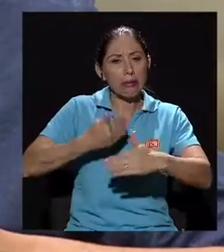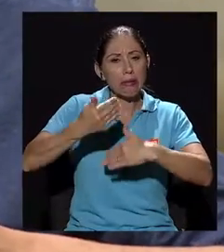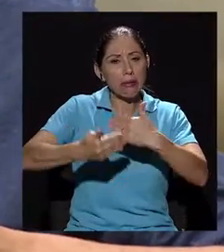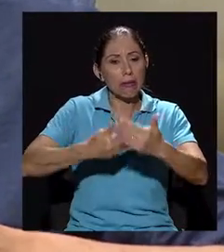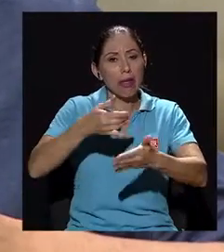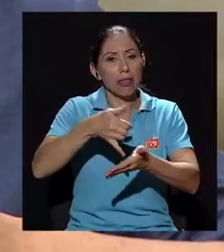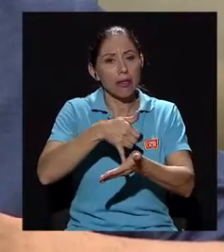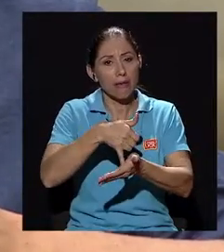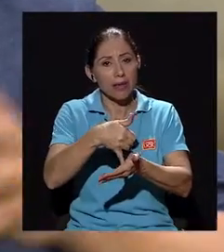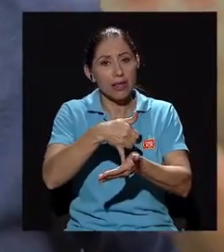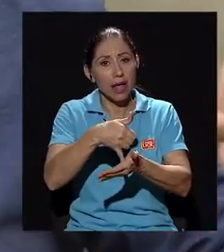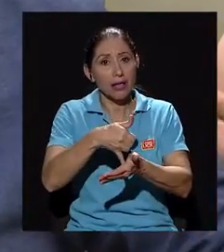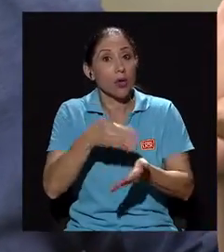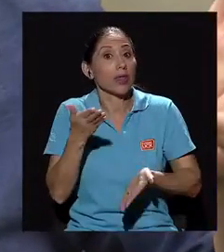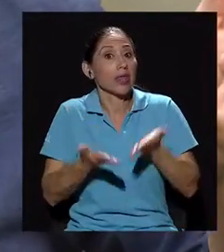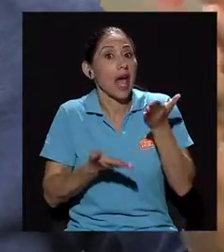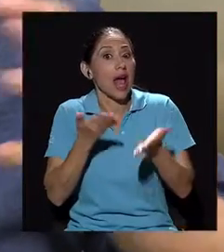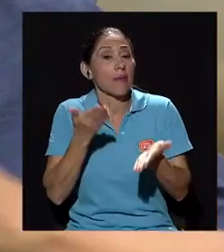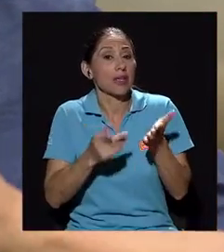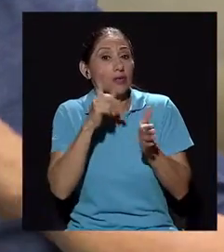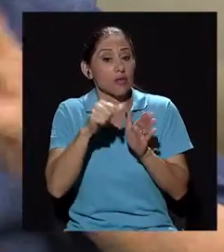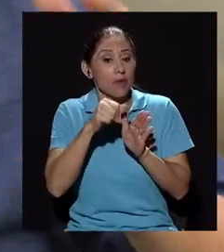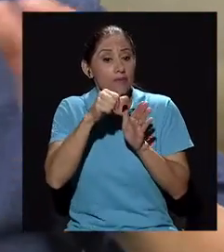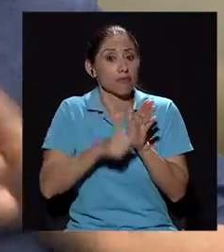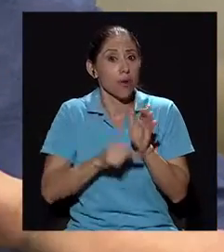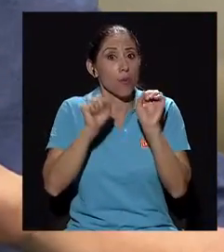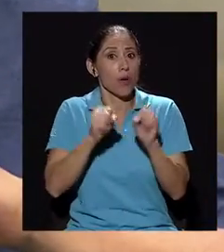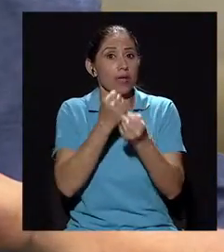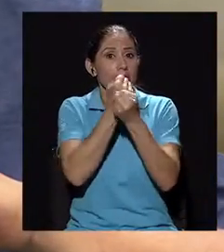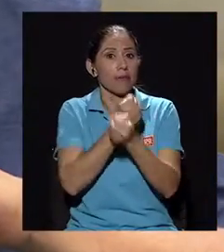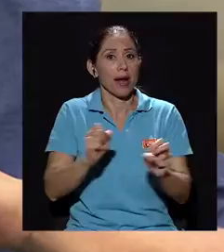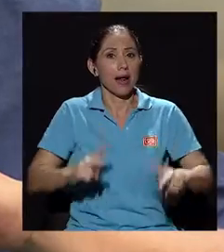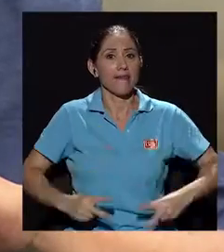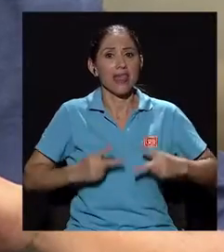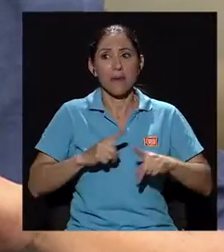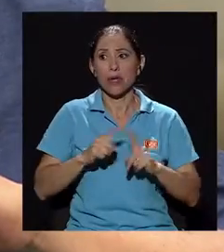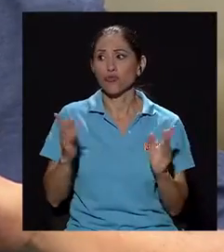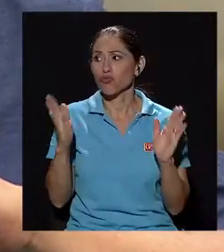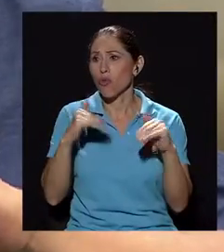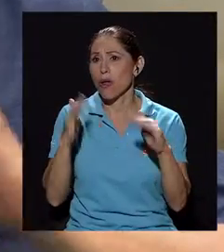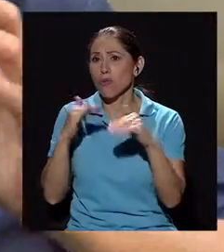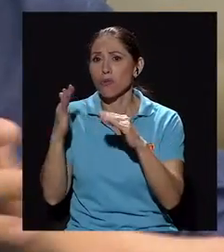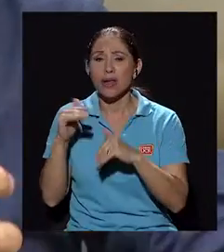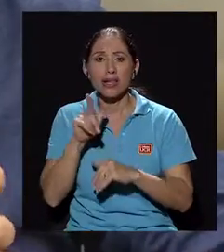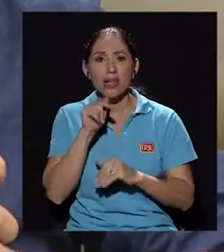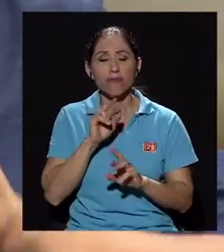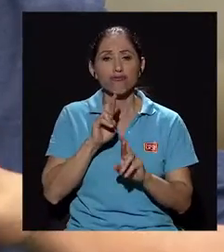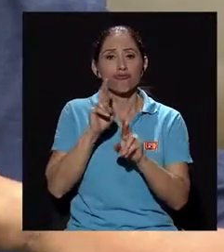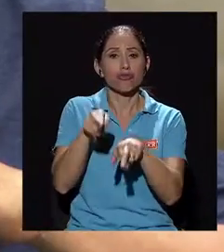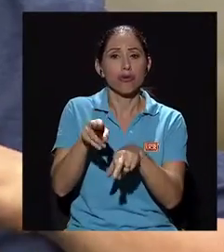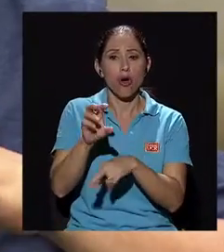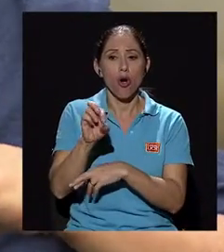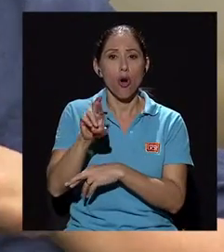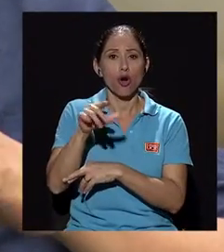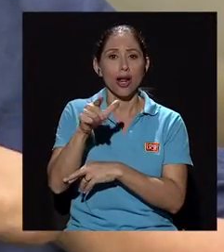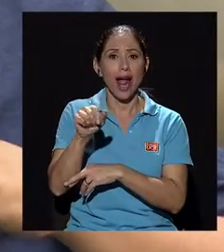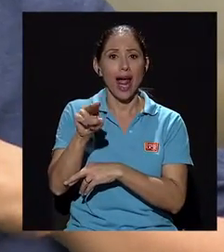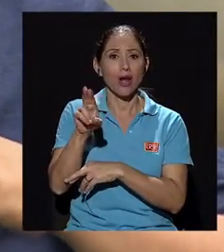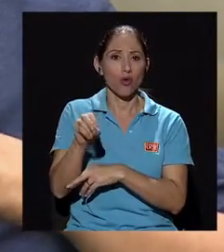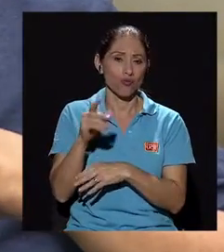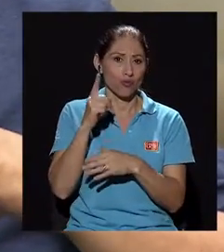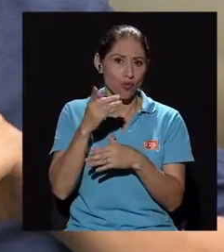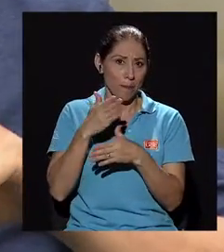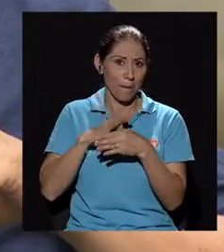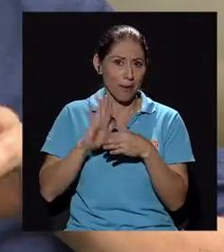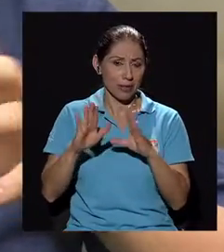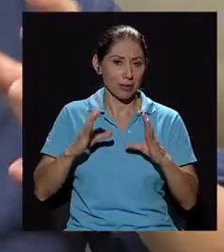procedimiento de estos le pueda salvar la vida, ¿verdad?, ese órgano no aparece. Ahora hablábamos sobre